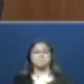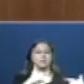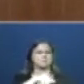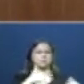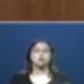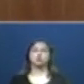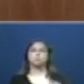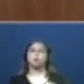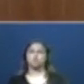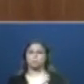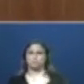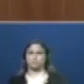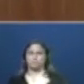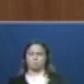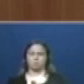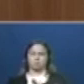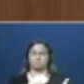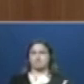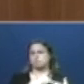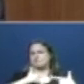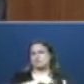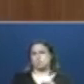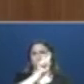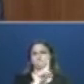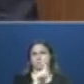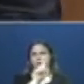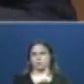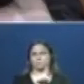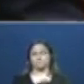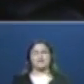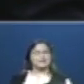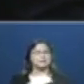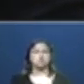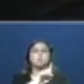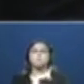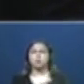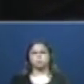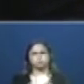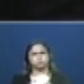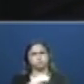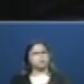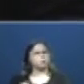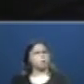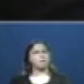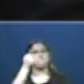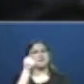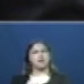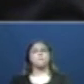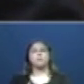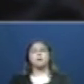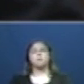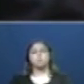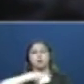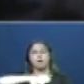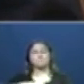productivos Comenzando por el sector primario su relevancia y carácter estratégico como Pilar básico del desarrollo de